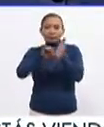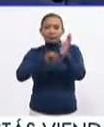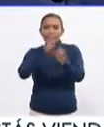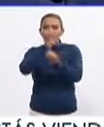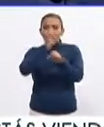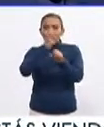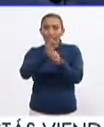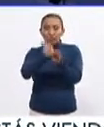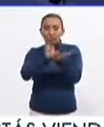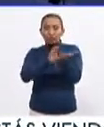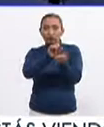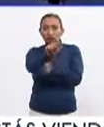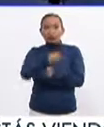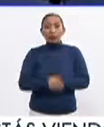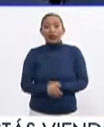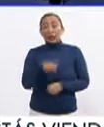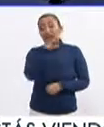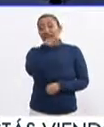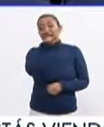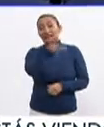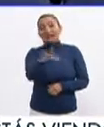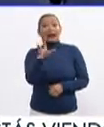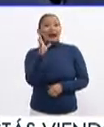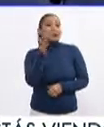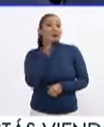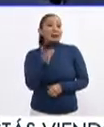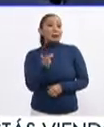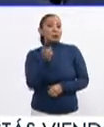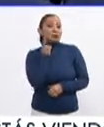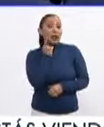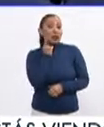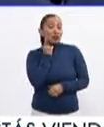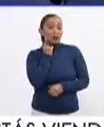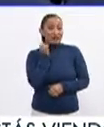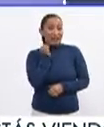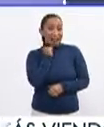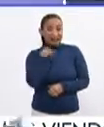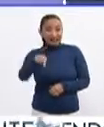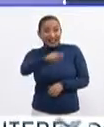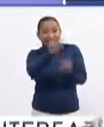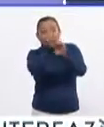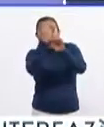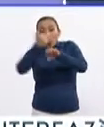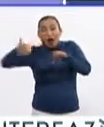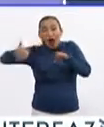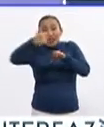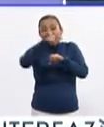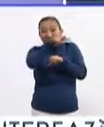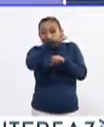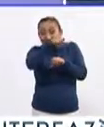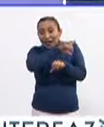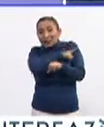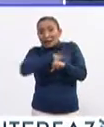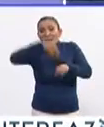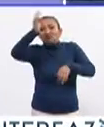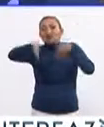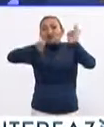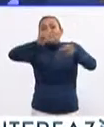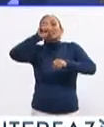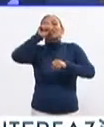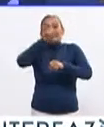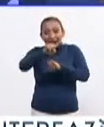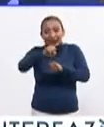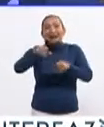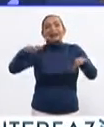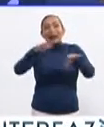3 de la Constitución. Al menos 17 congresos locales de todo el país tienen que votar positivamente estos